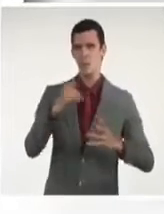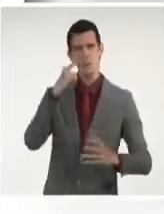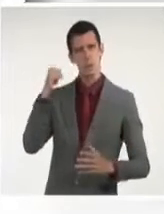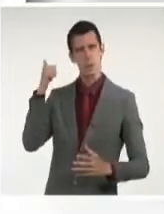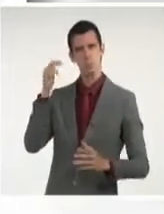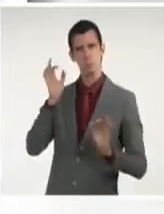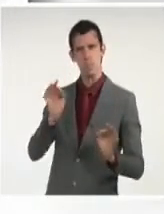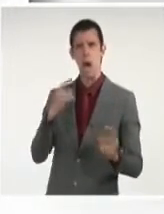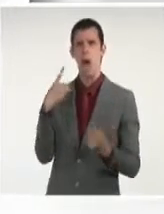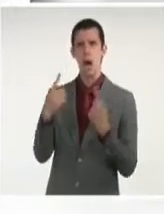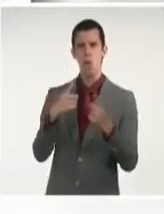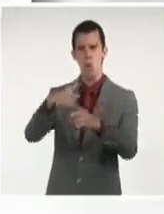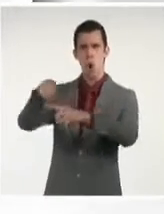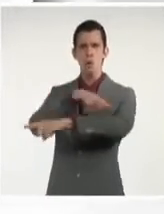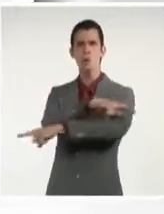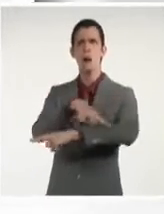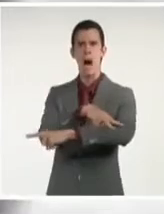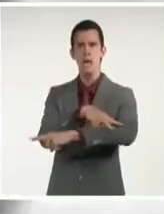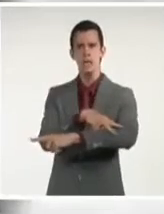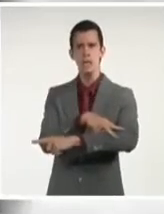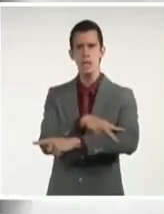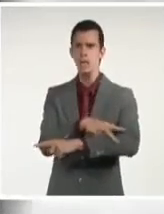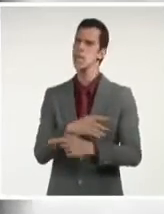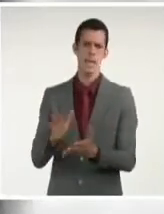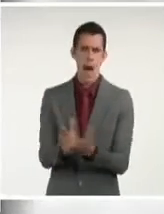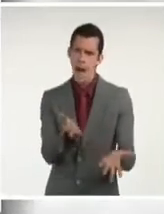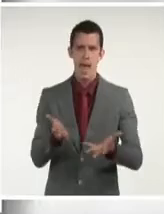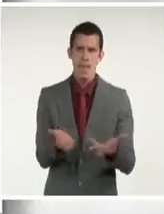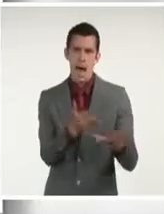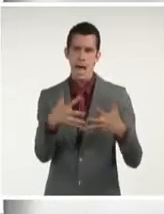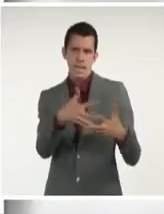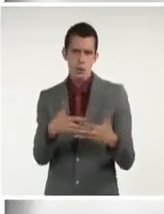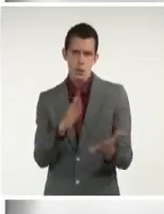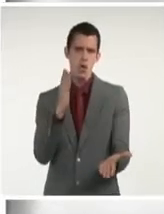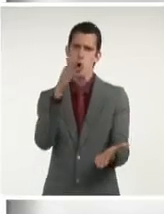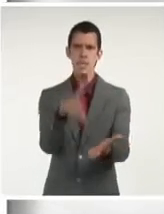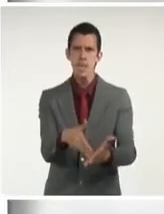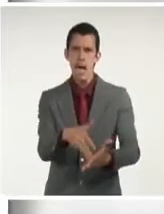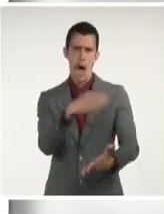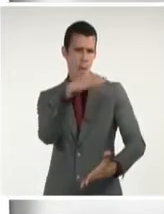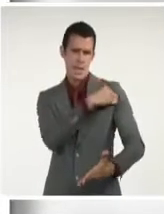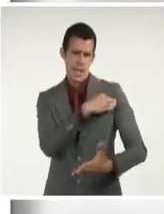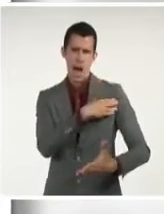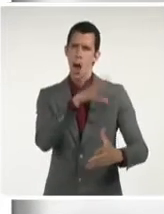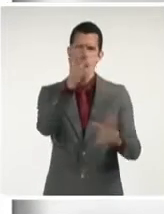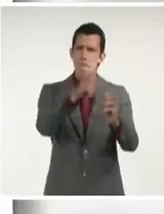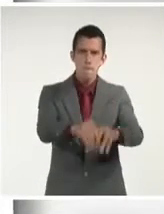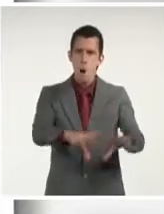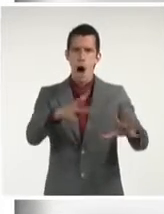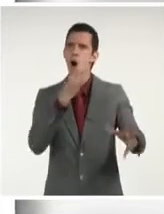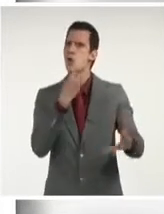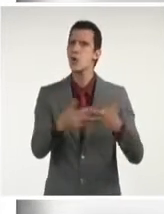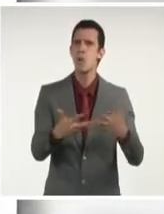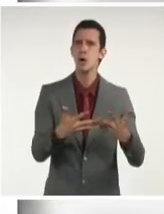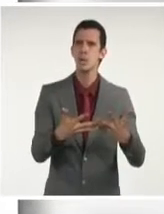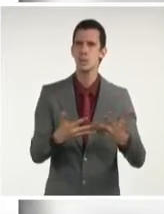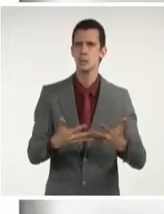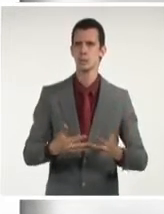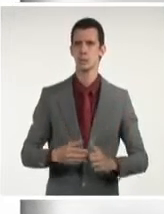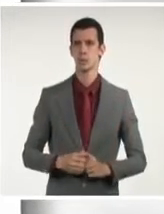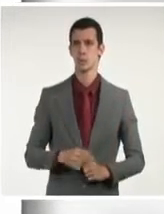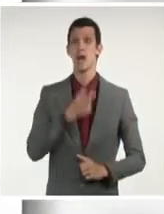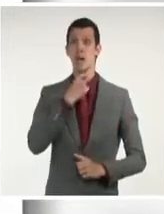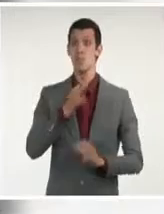Cuba. Significa bombas que no escogen entre una casa u otra, por tanto, entre una familia u otra. Significa violencia